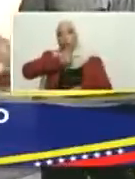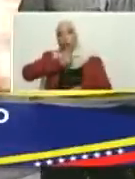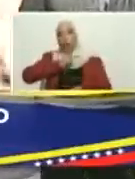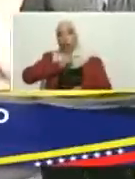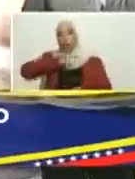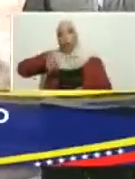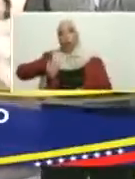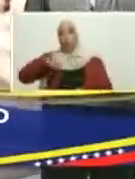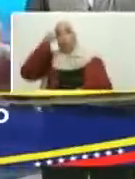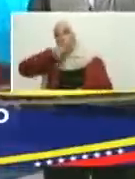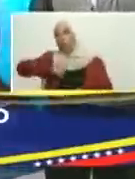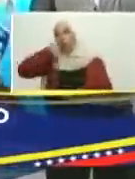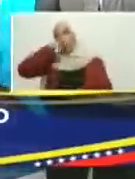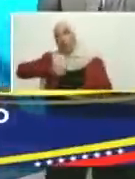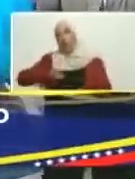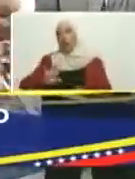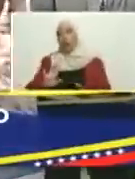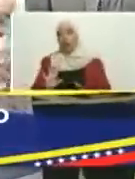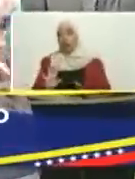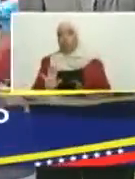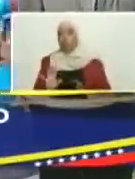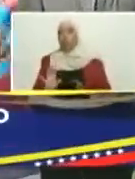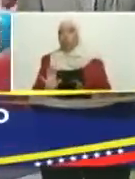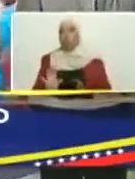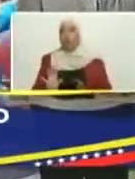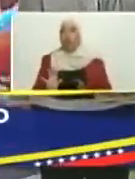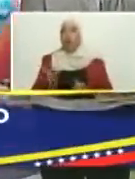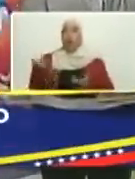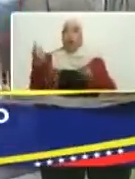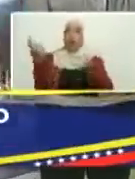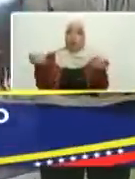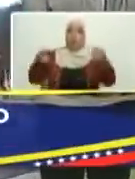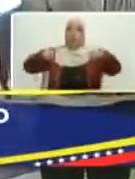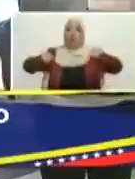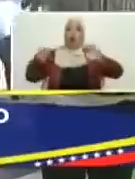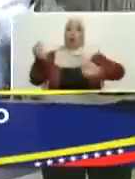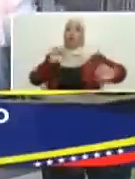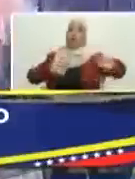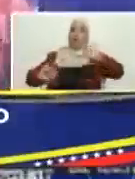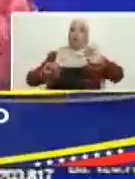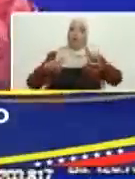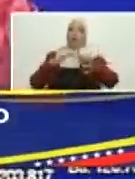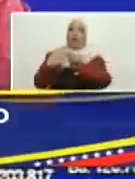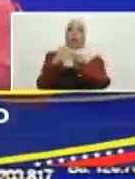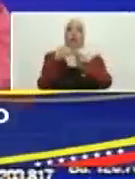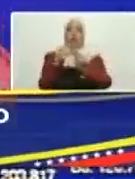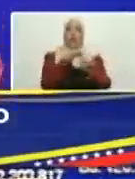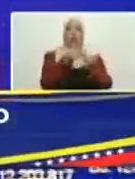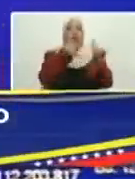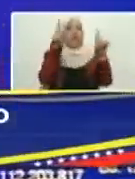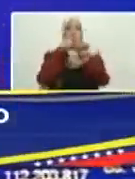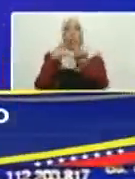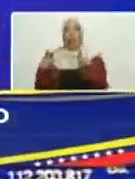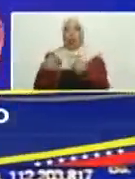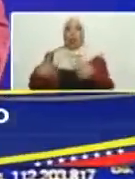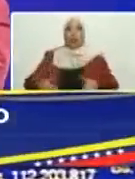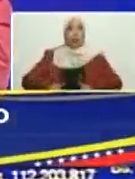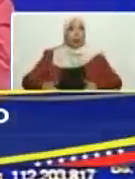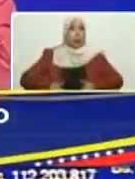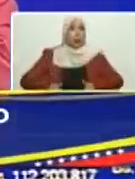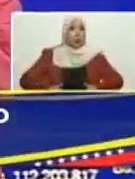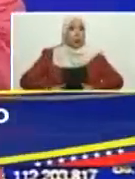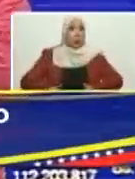tocó enfrentar el bloqueo, la agresión económica multiforme más brutal que